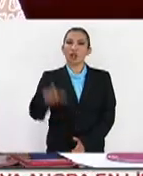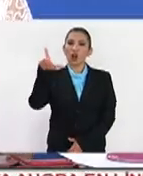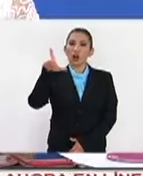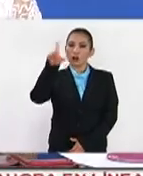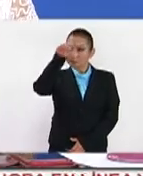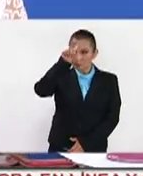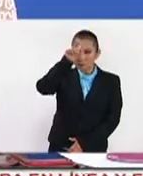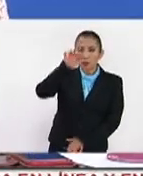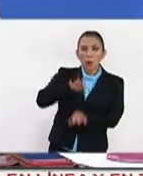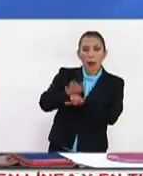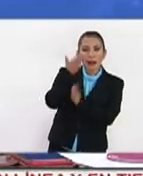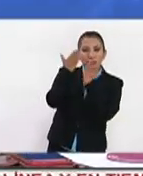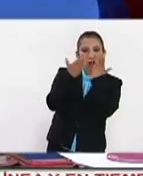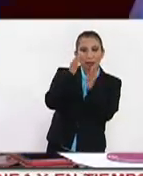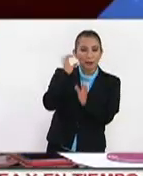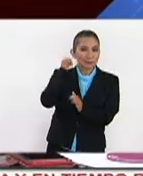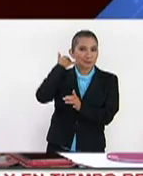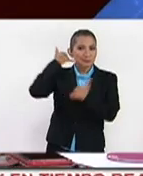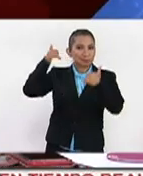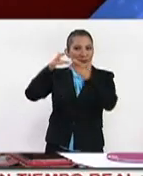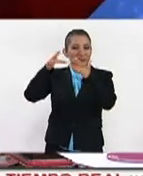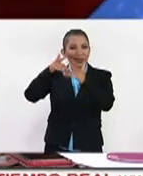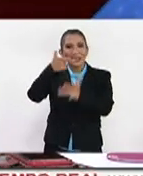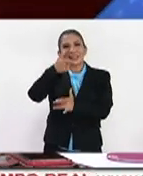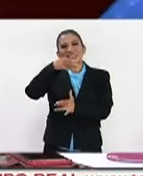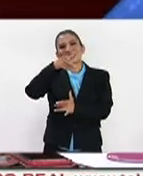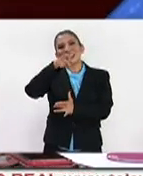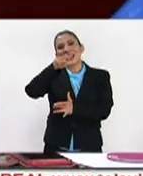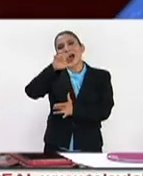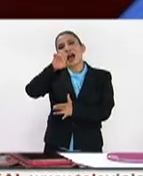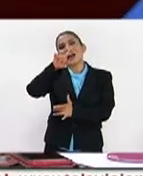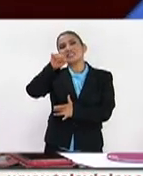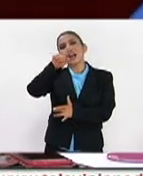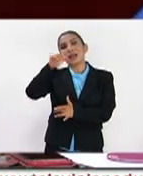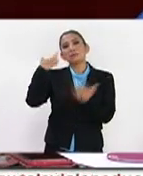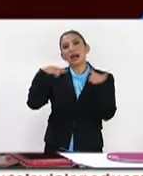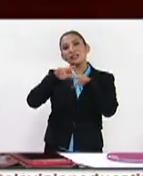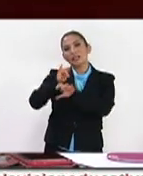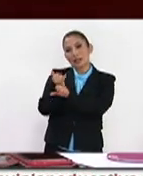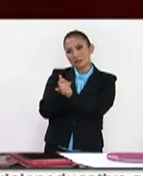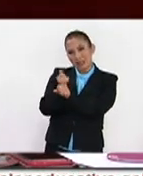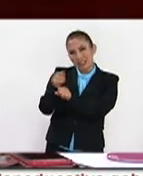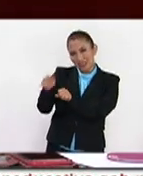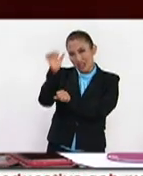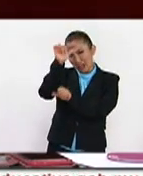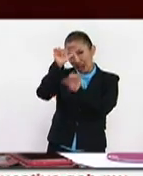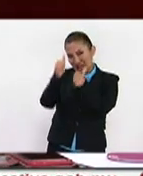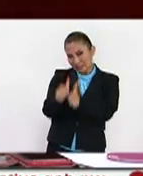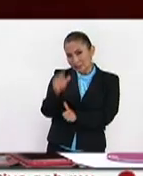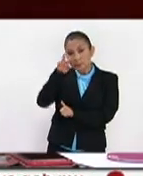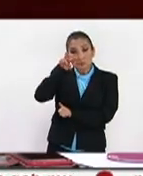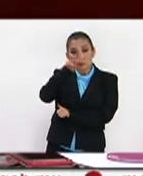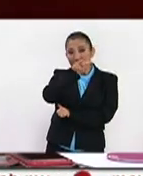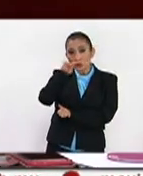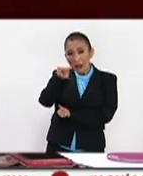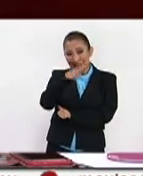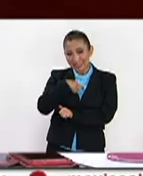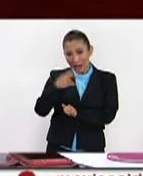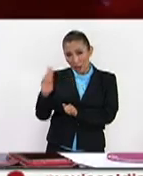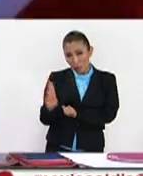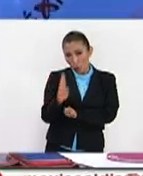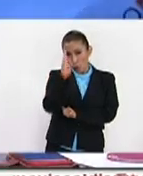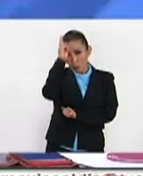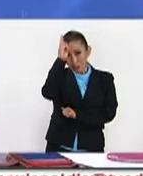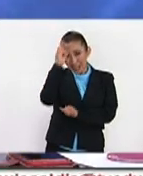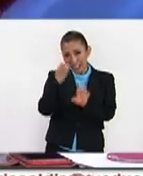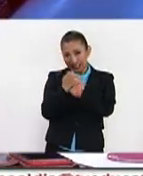Lunes de orientación vocacional, nos comunicamos con Gisela Cázares, ella es profesora investigadora de artes visuales de la Universidad Autónoma